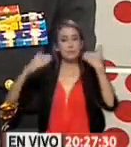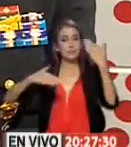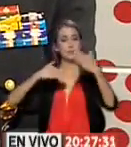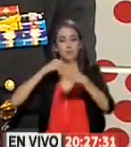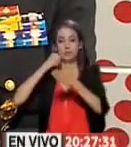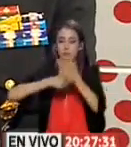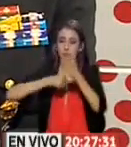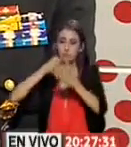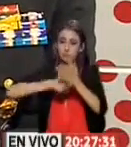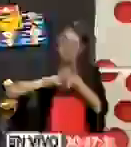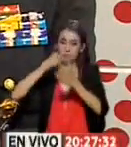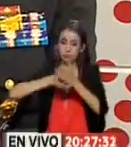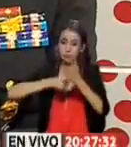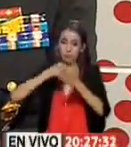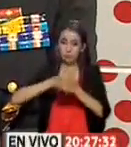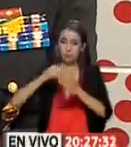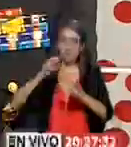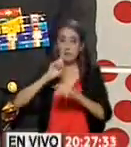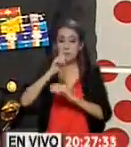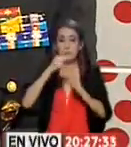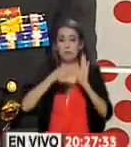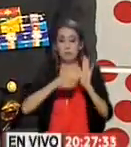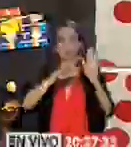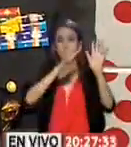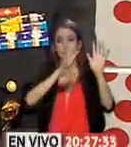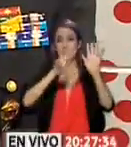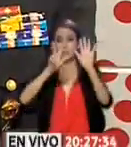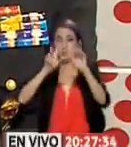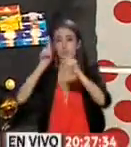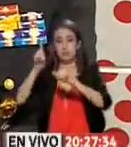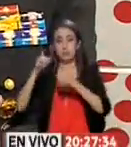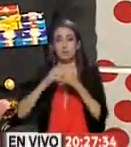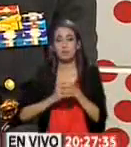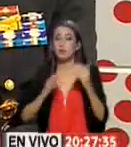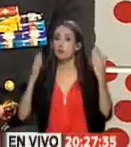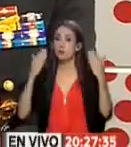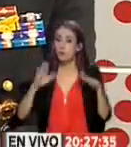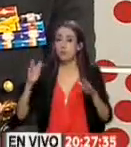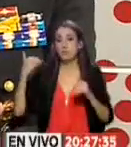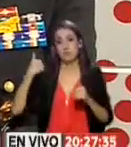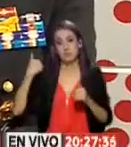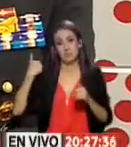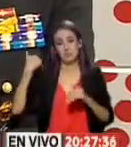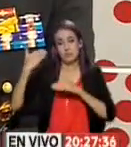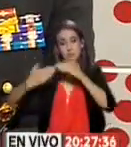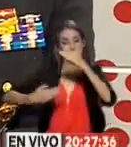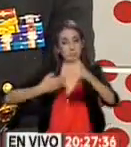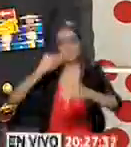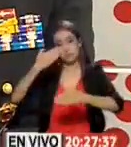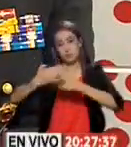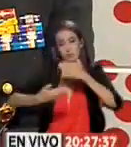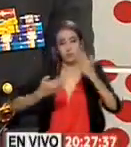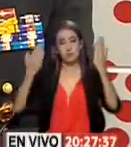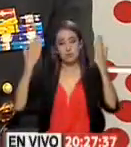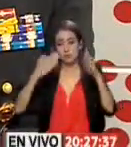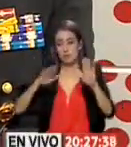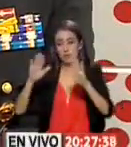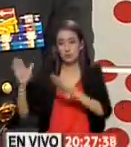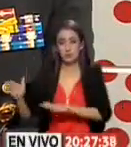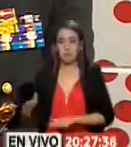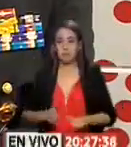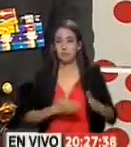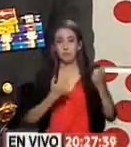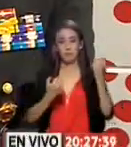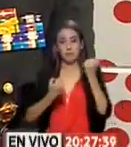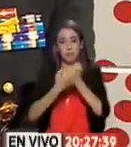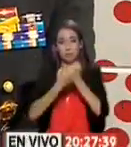desarrollado en el 95, en 1981, porque también tenemos hombres que han combatido en la cordillera del Cóndor, en Paquisha,